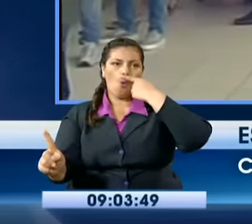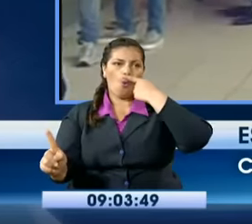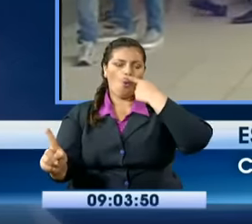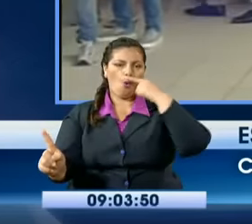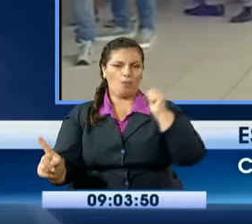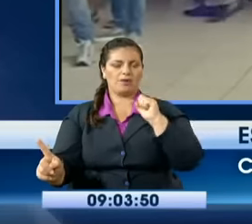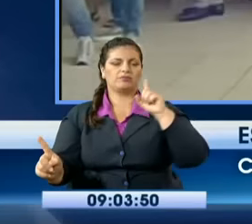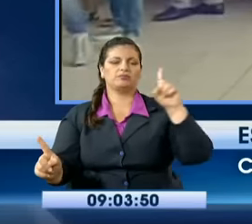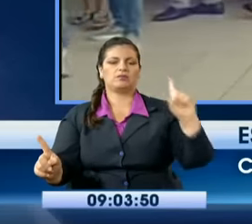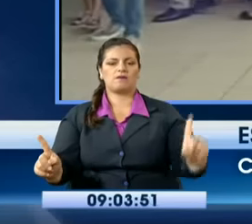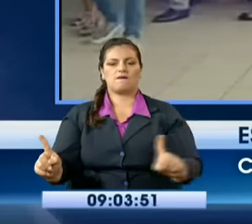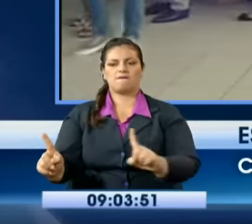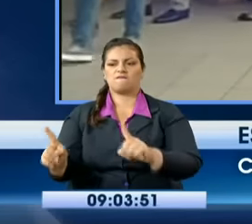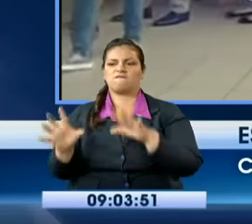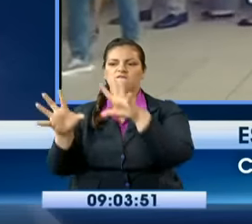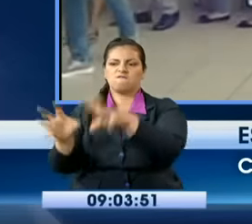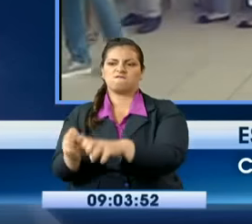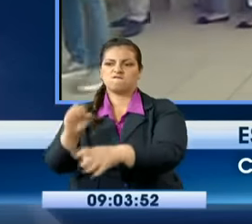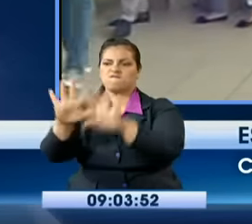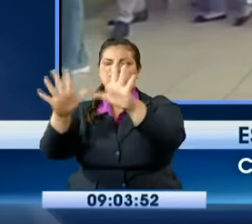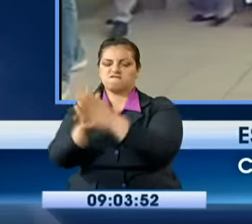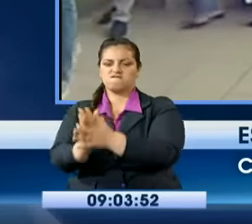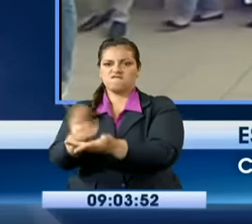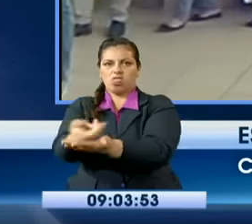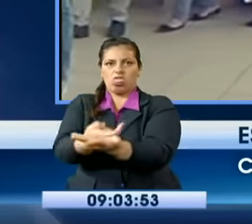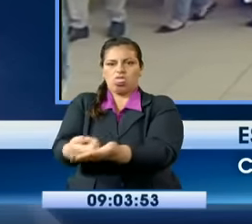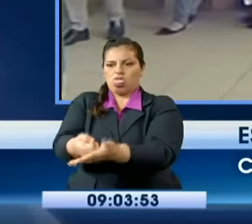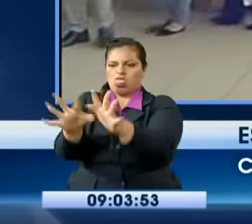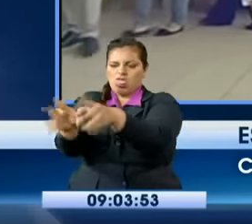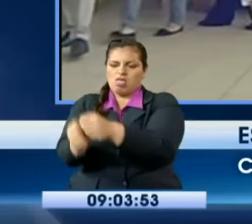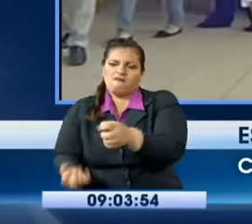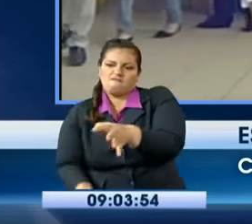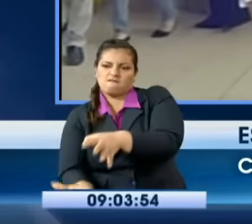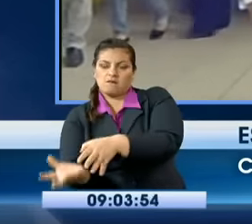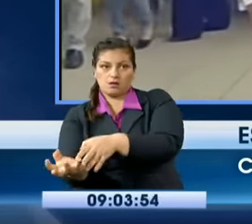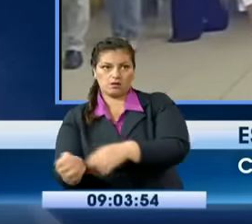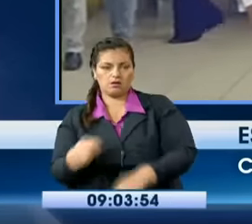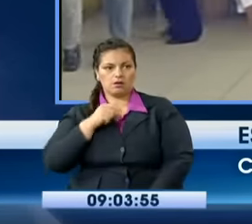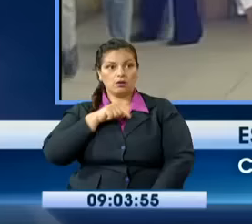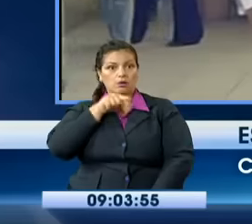lado. ¿Te gustaría que se quede callado y que diga yo no he visto, o que